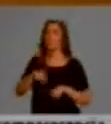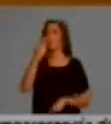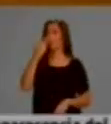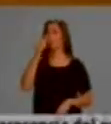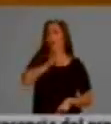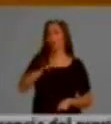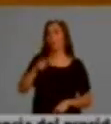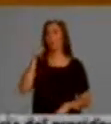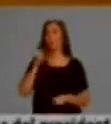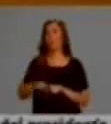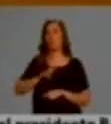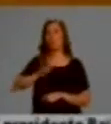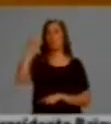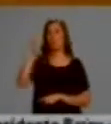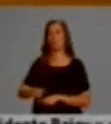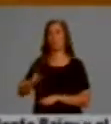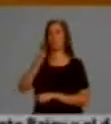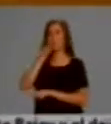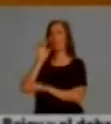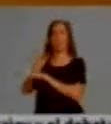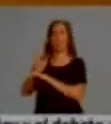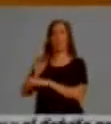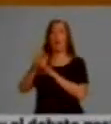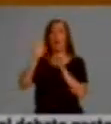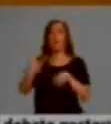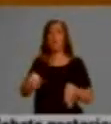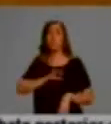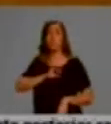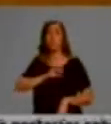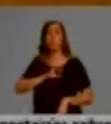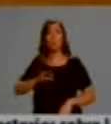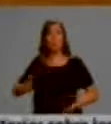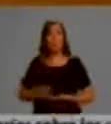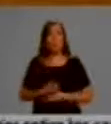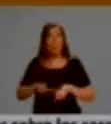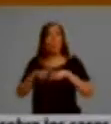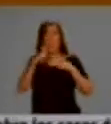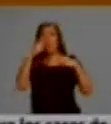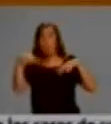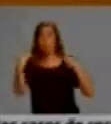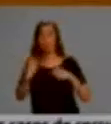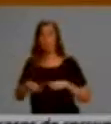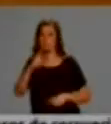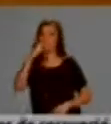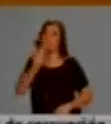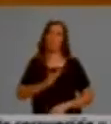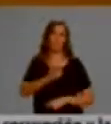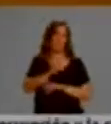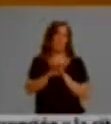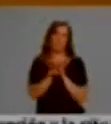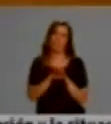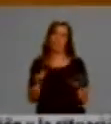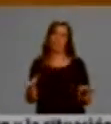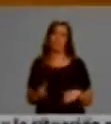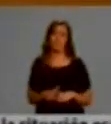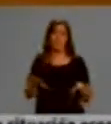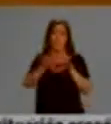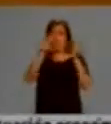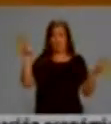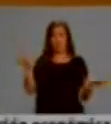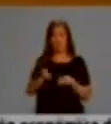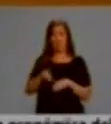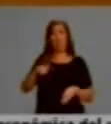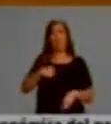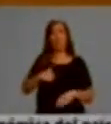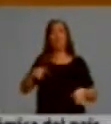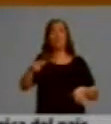interesada para deslegitimar a todos los servidores públicos. En resumen, señorías, he